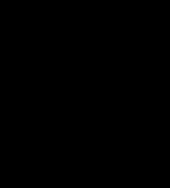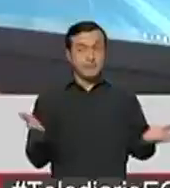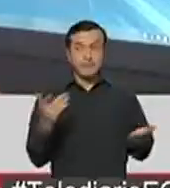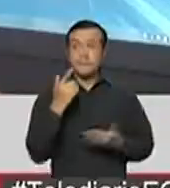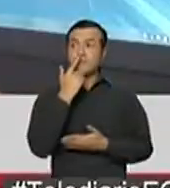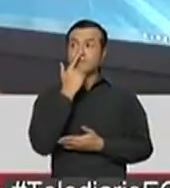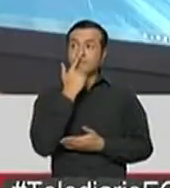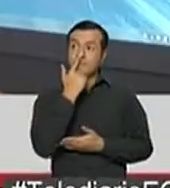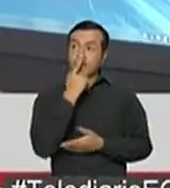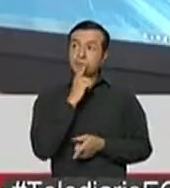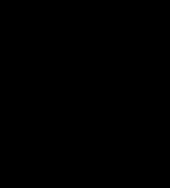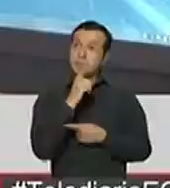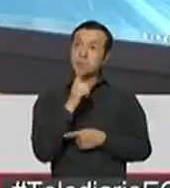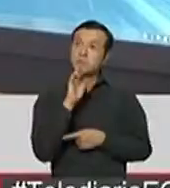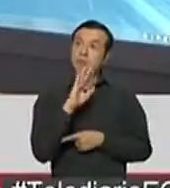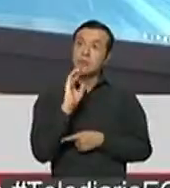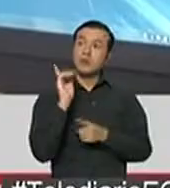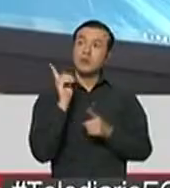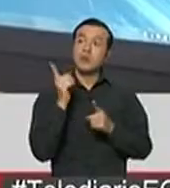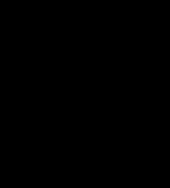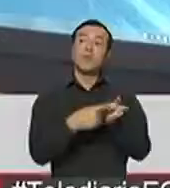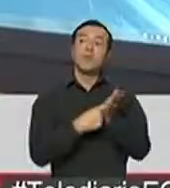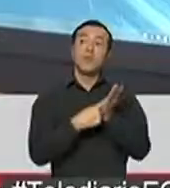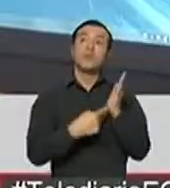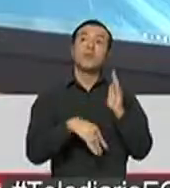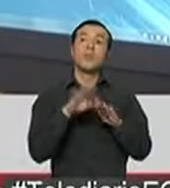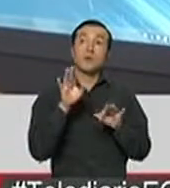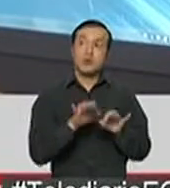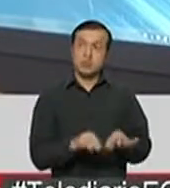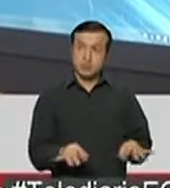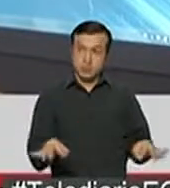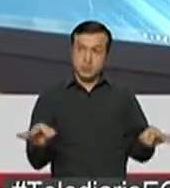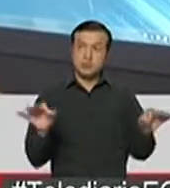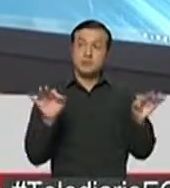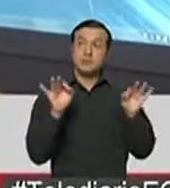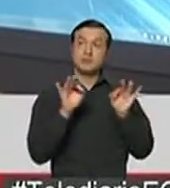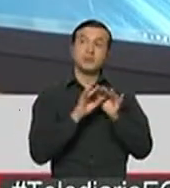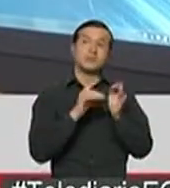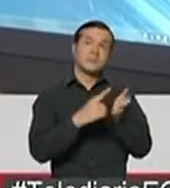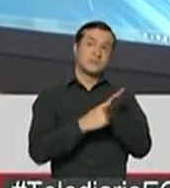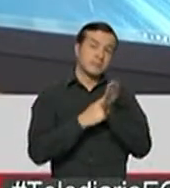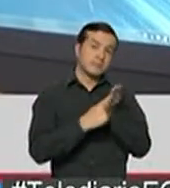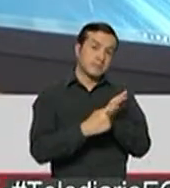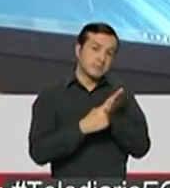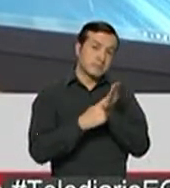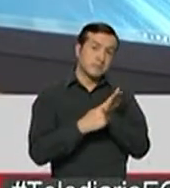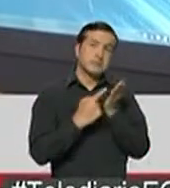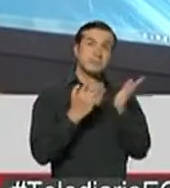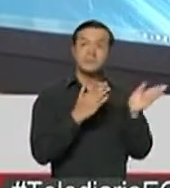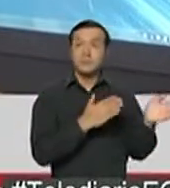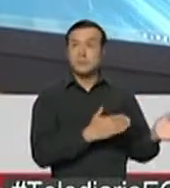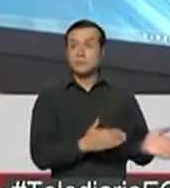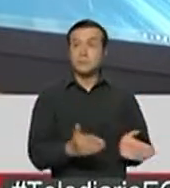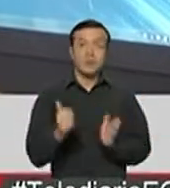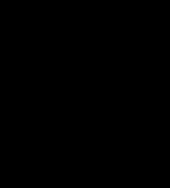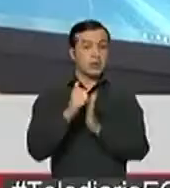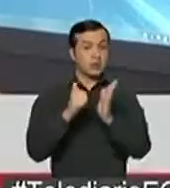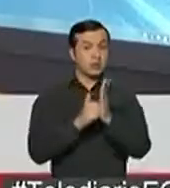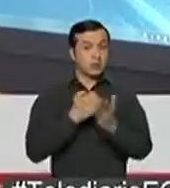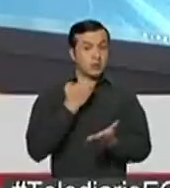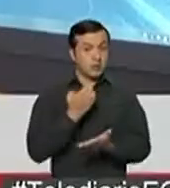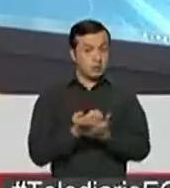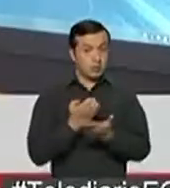que probablemente es uno de los foros más importantes para debatir cómo van a darse las agendas